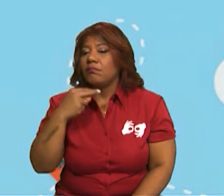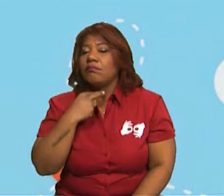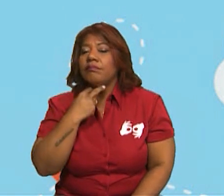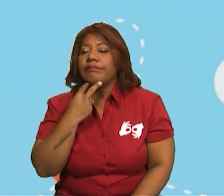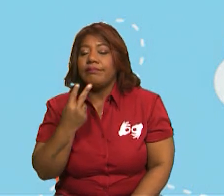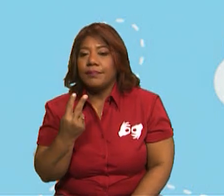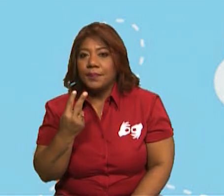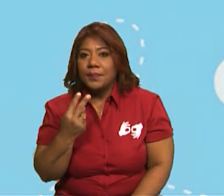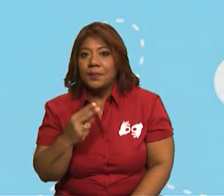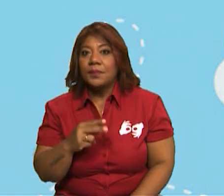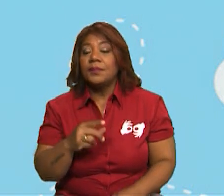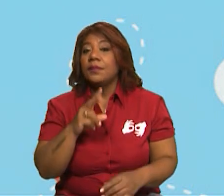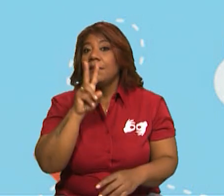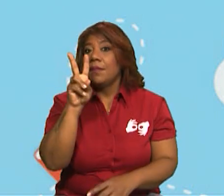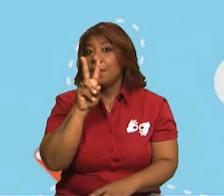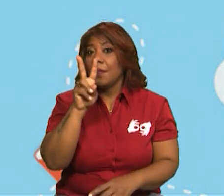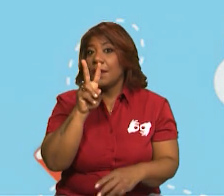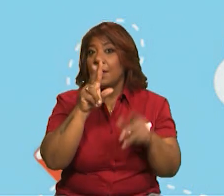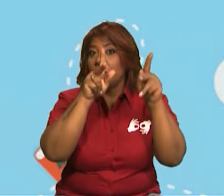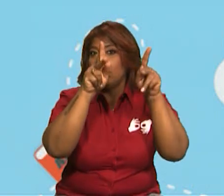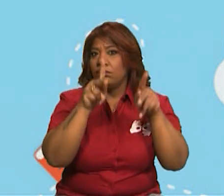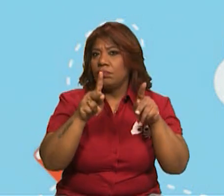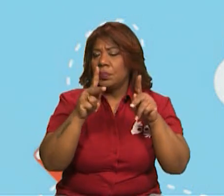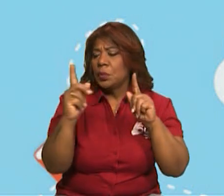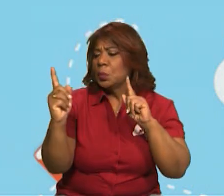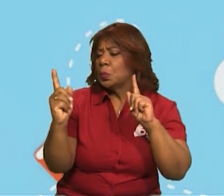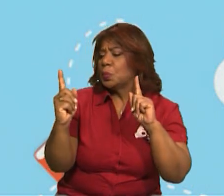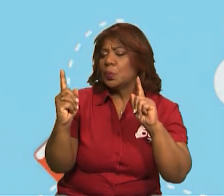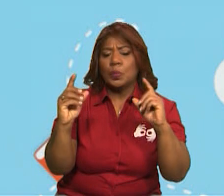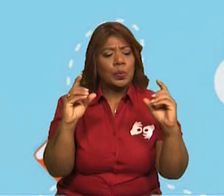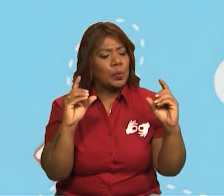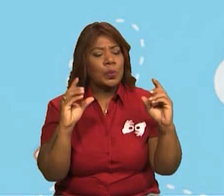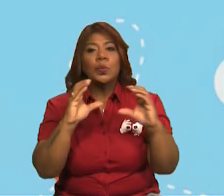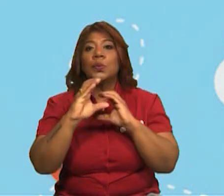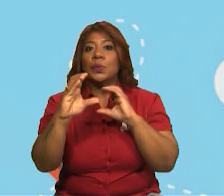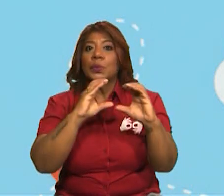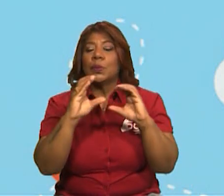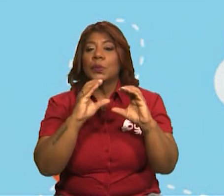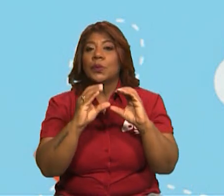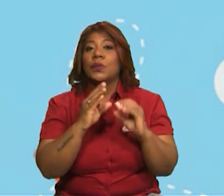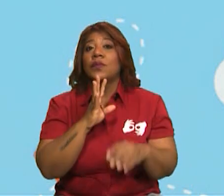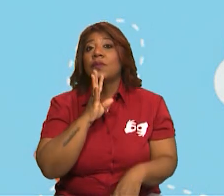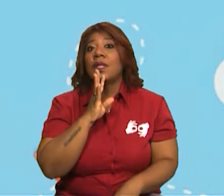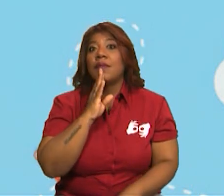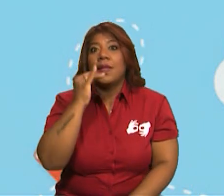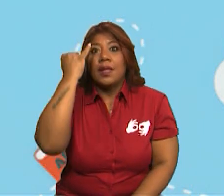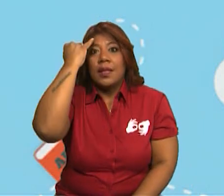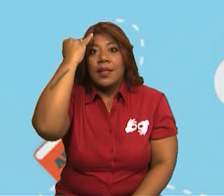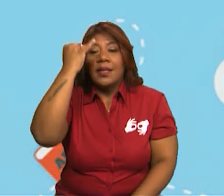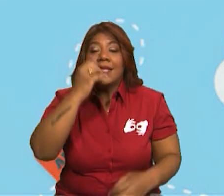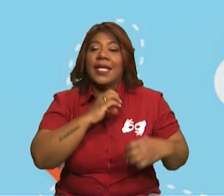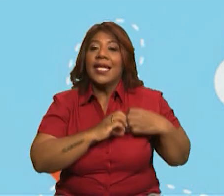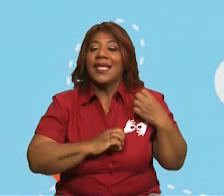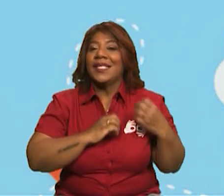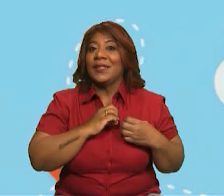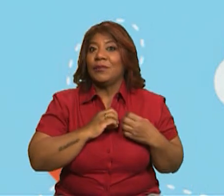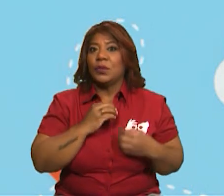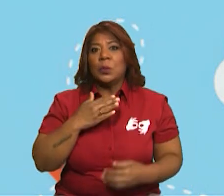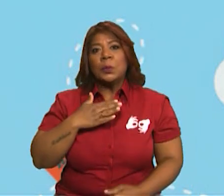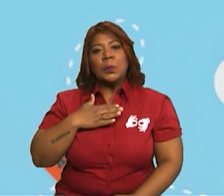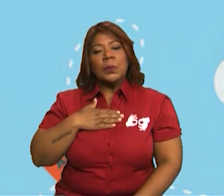proceso que se da entre dos o más personas cuando se usan las palabras para expresar ideas, emociones u